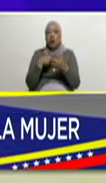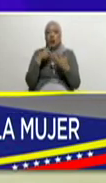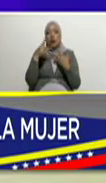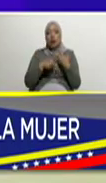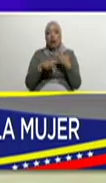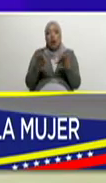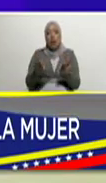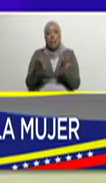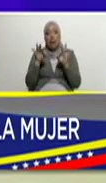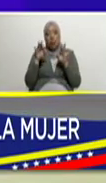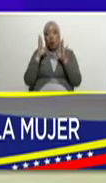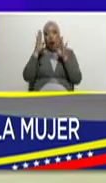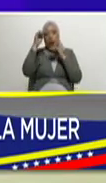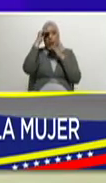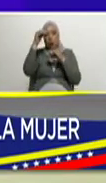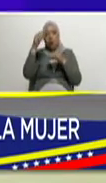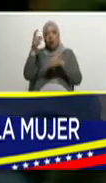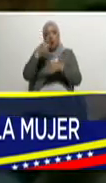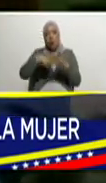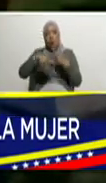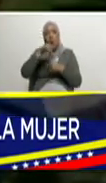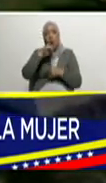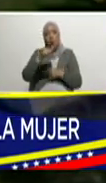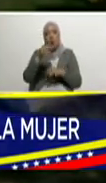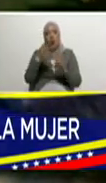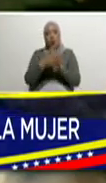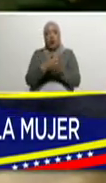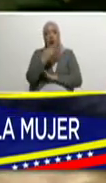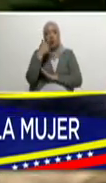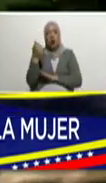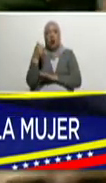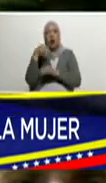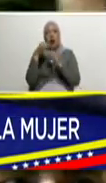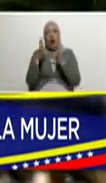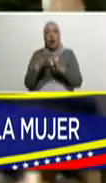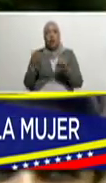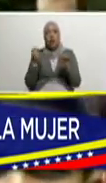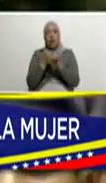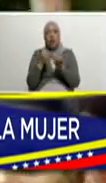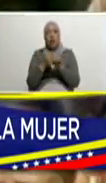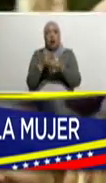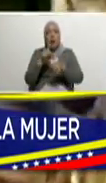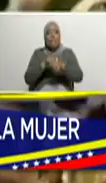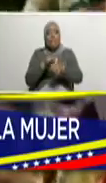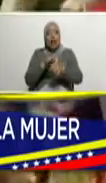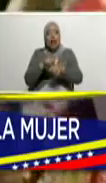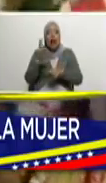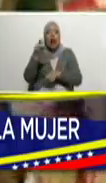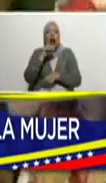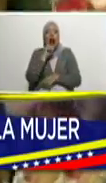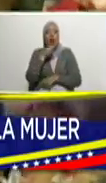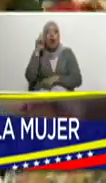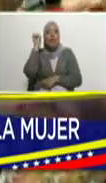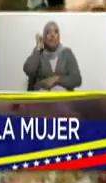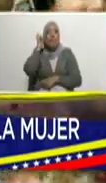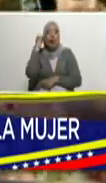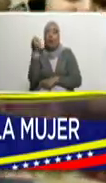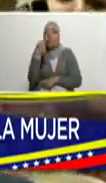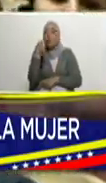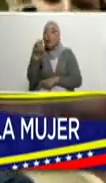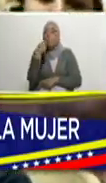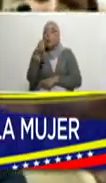programa especial de atención al climaterio, a la menopausia, para dotar de tratamientos,